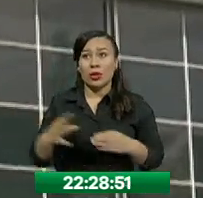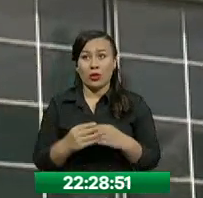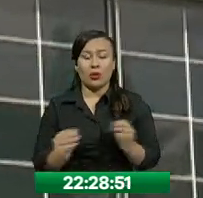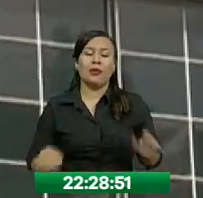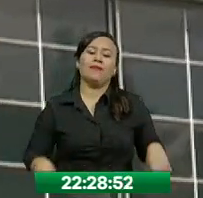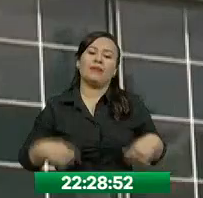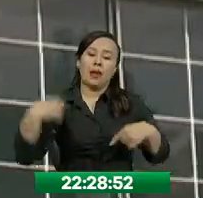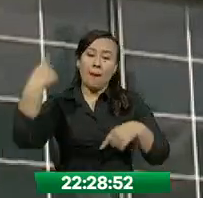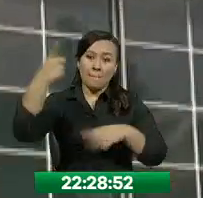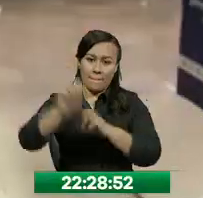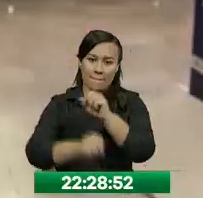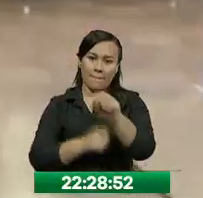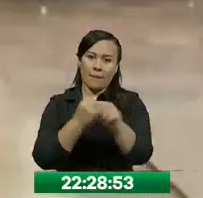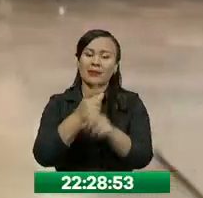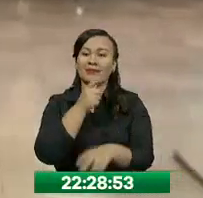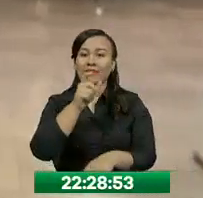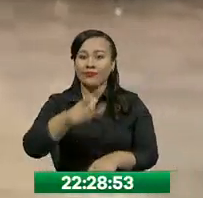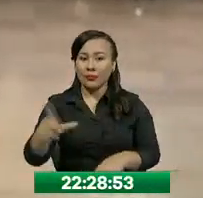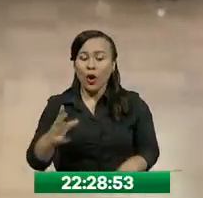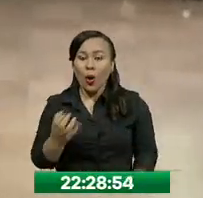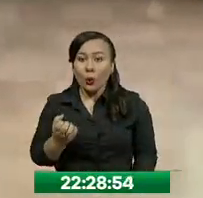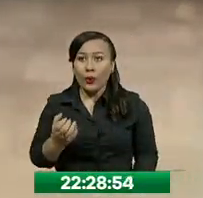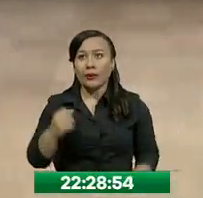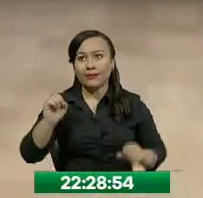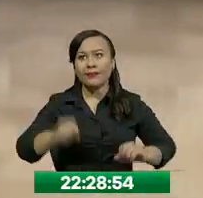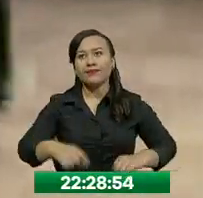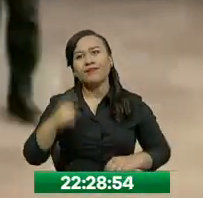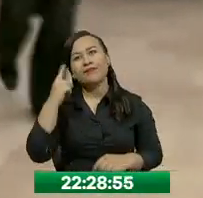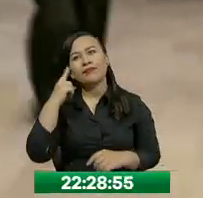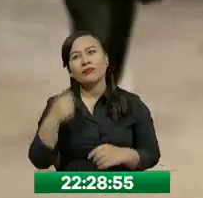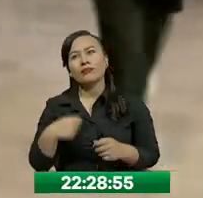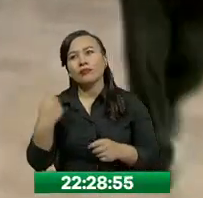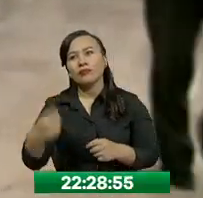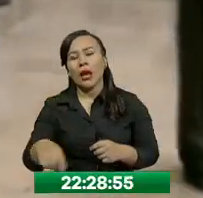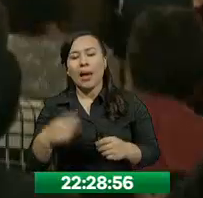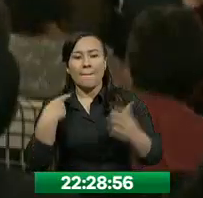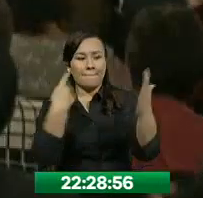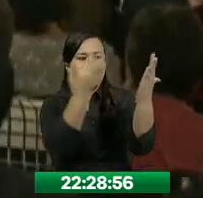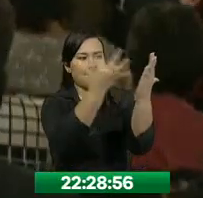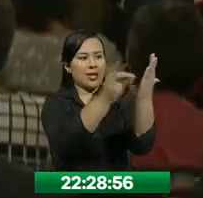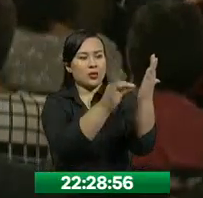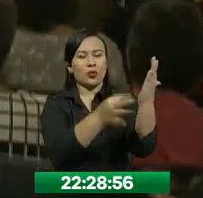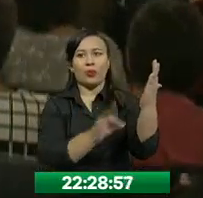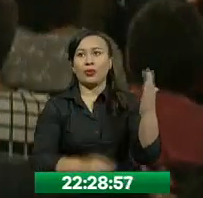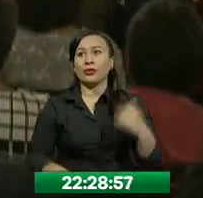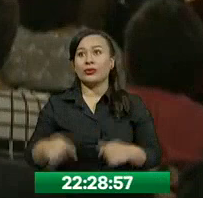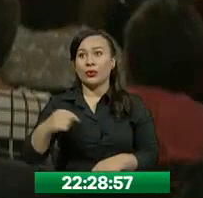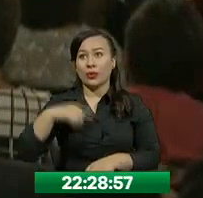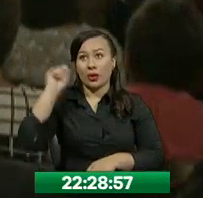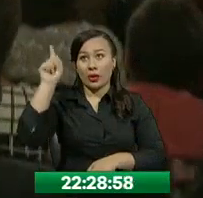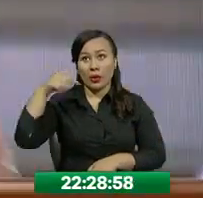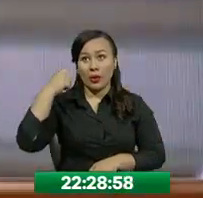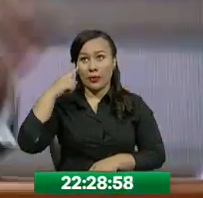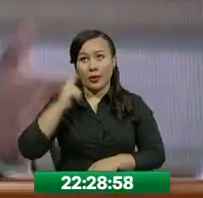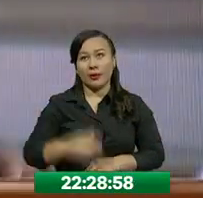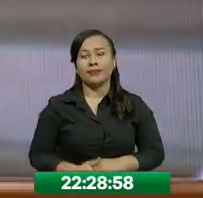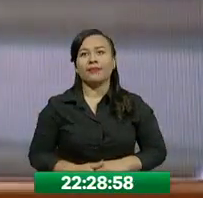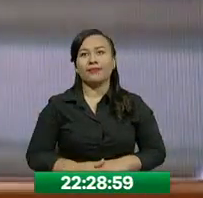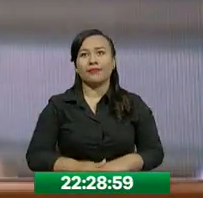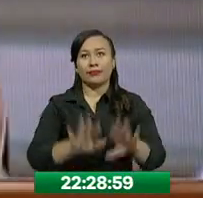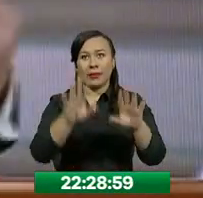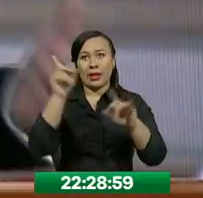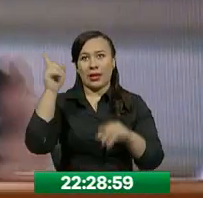próximo año los rubros para jubilaciones sean consideradas ya en el presupuesto general del Estado. Esa es la promesa desde el gobierno.